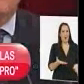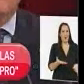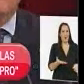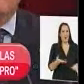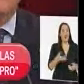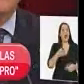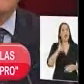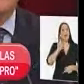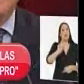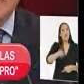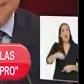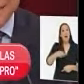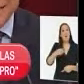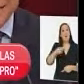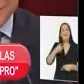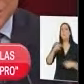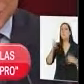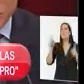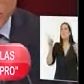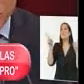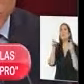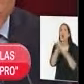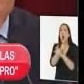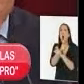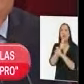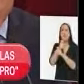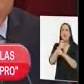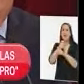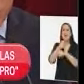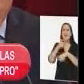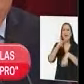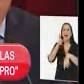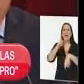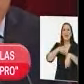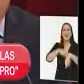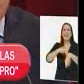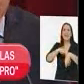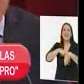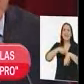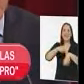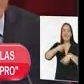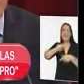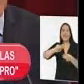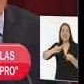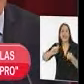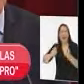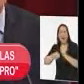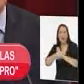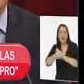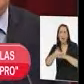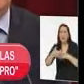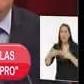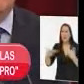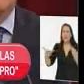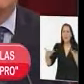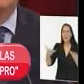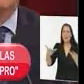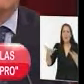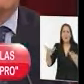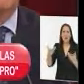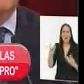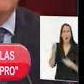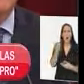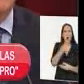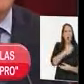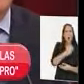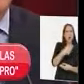supo construir consensos. Claro. Llegó el fin de año y ellos mismos empezaron a romper lo que con mucho cuidado habían